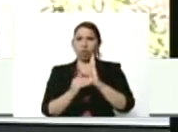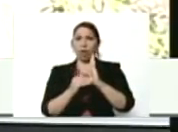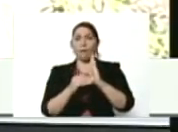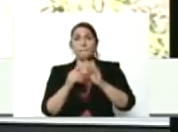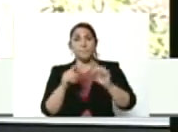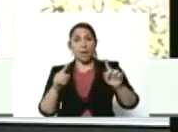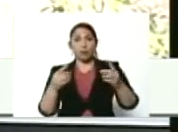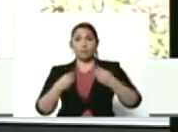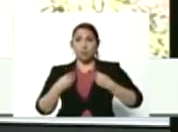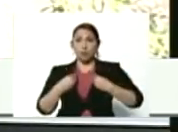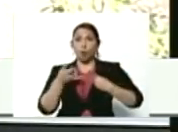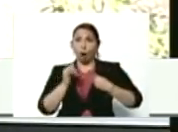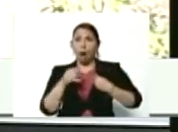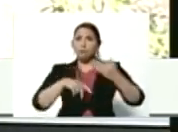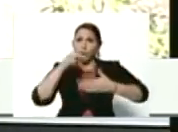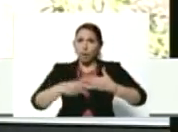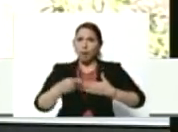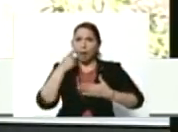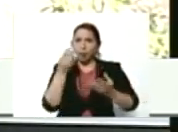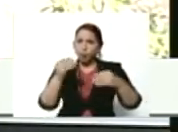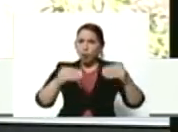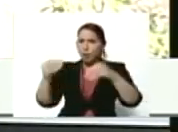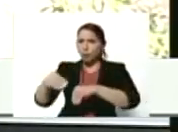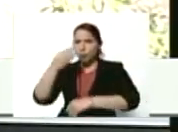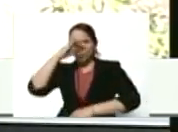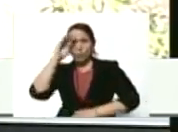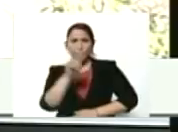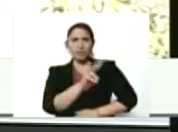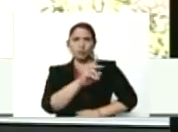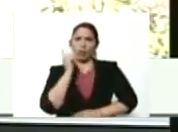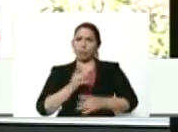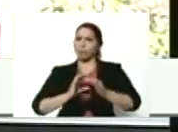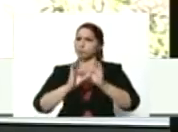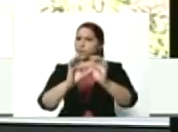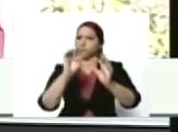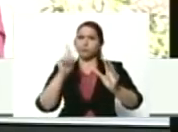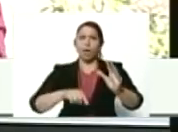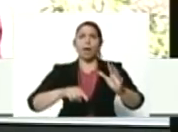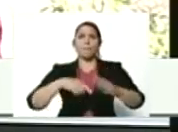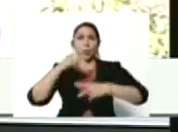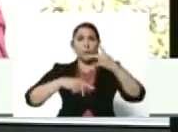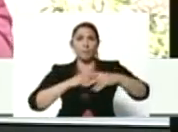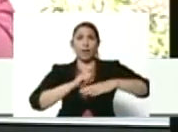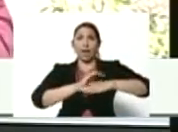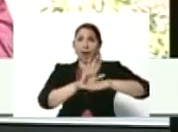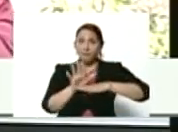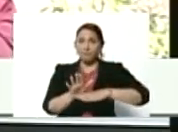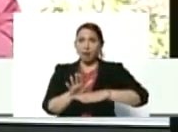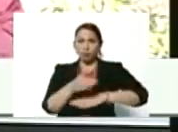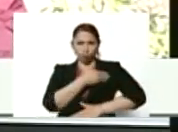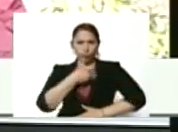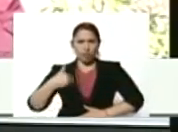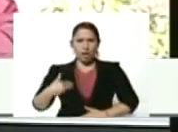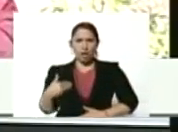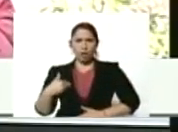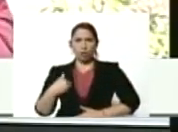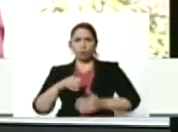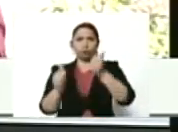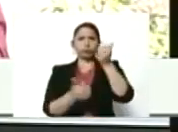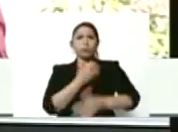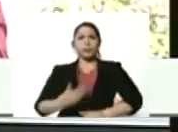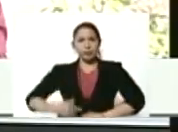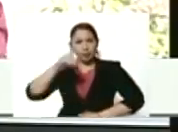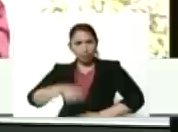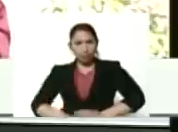están allí. Los programas de cooperación Cuba-Venezuela, los programas del ALBA. Yo quisiera que la vicepresidenta,